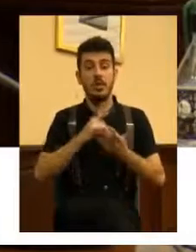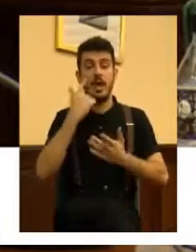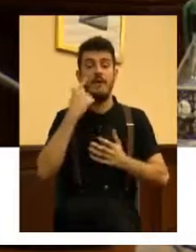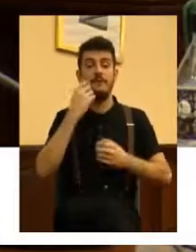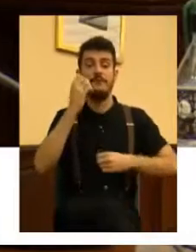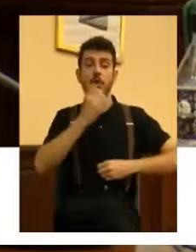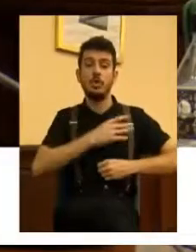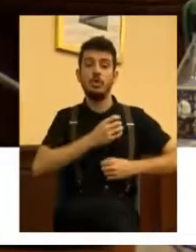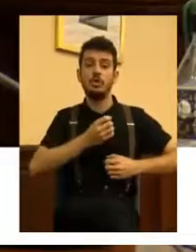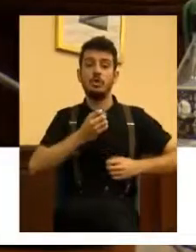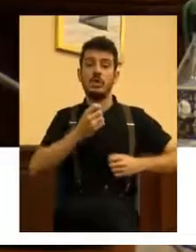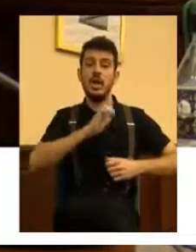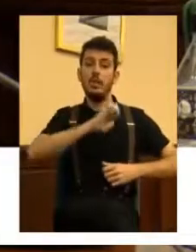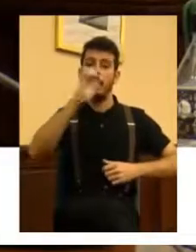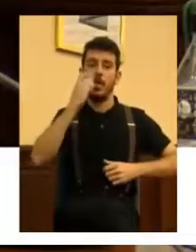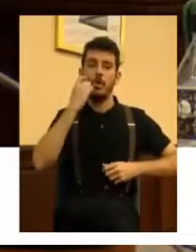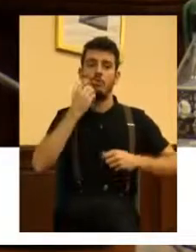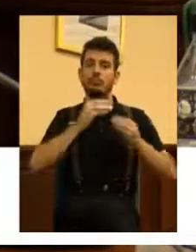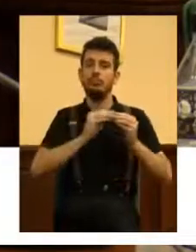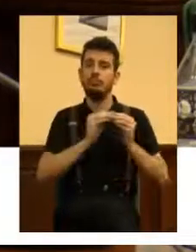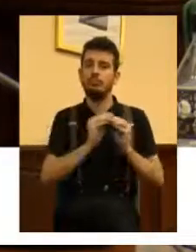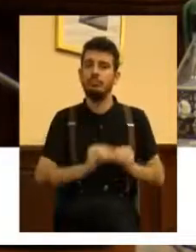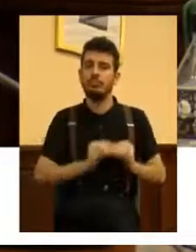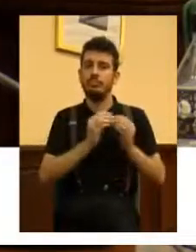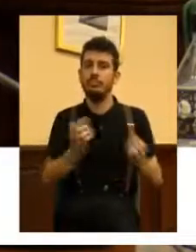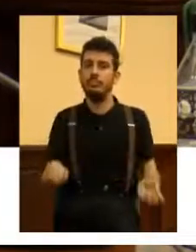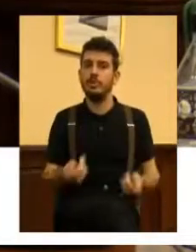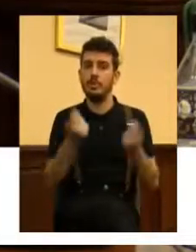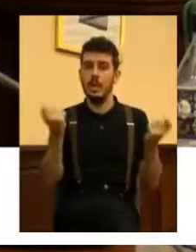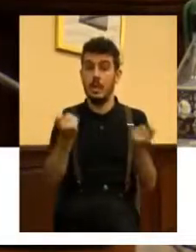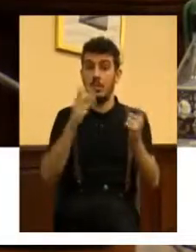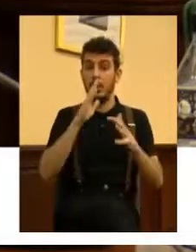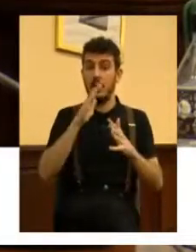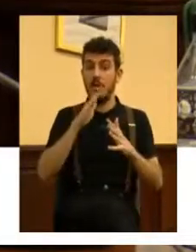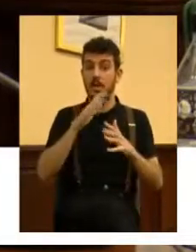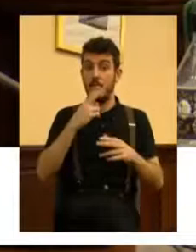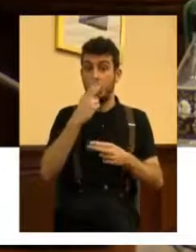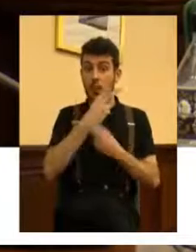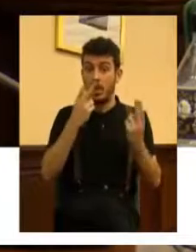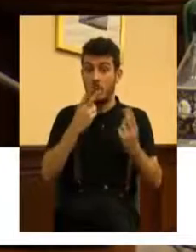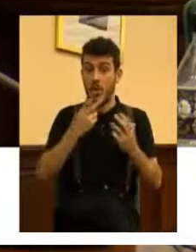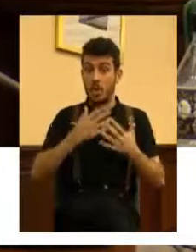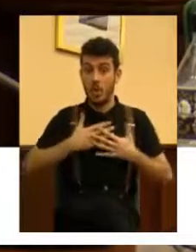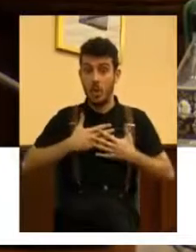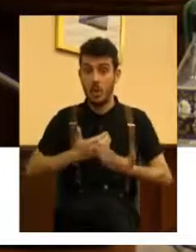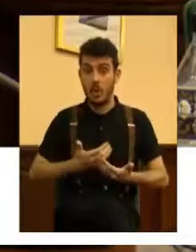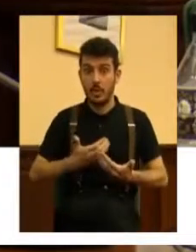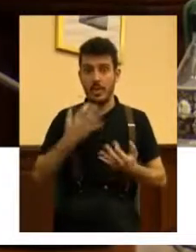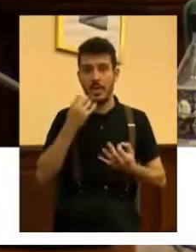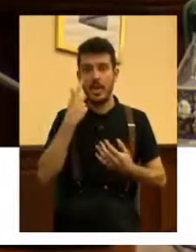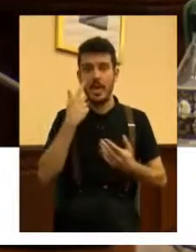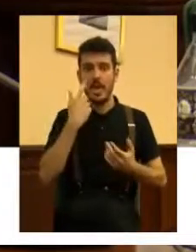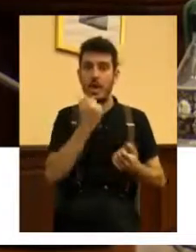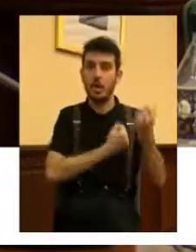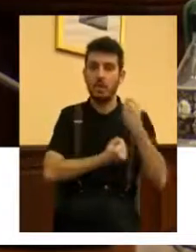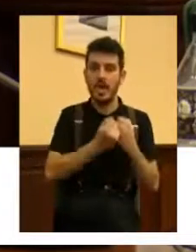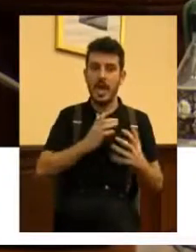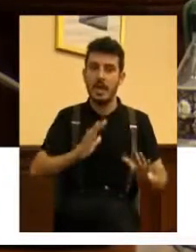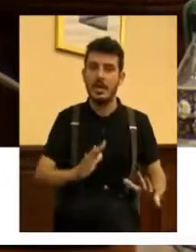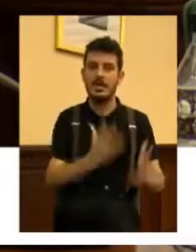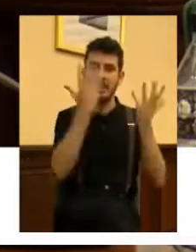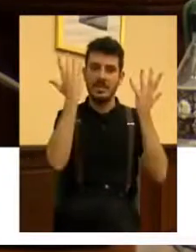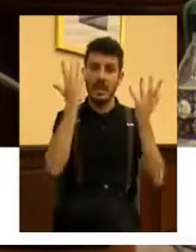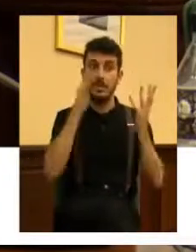fondos europeos, porque la iniciativa pública tiene la obligación de rescatar la economía. Y